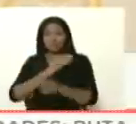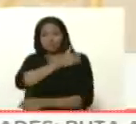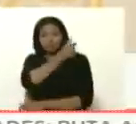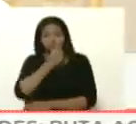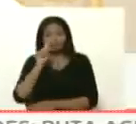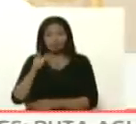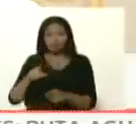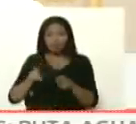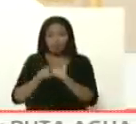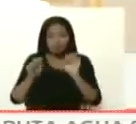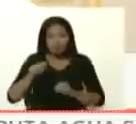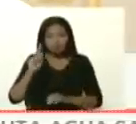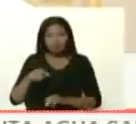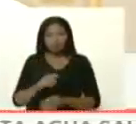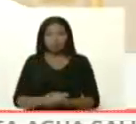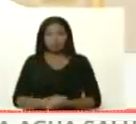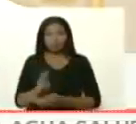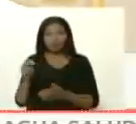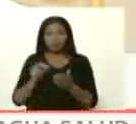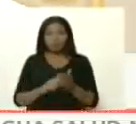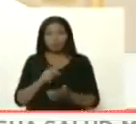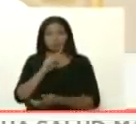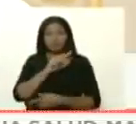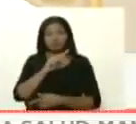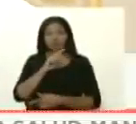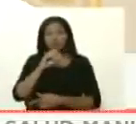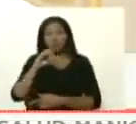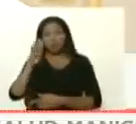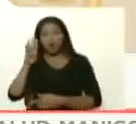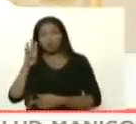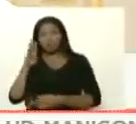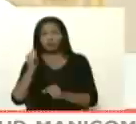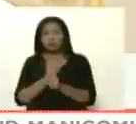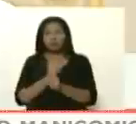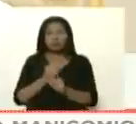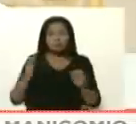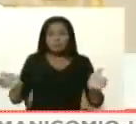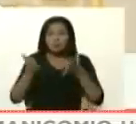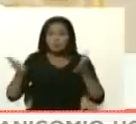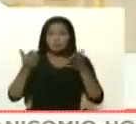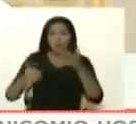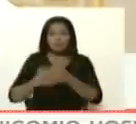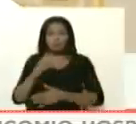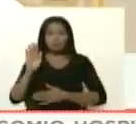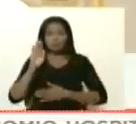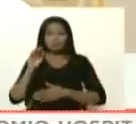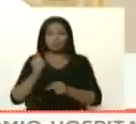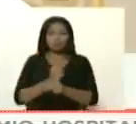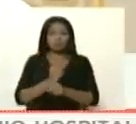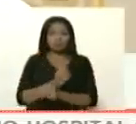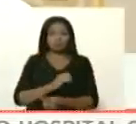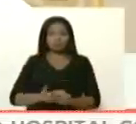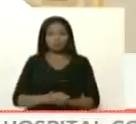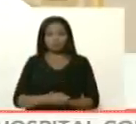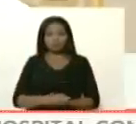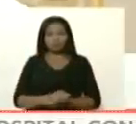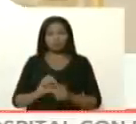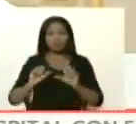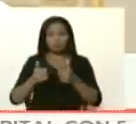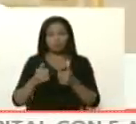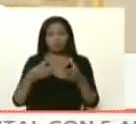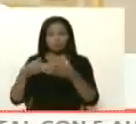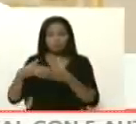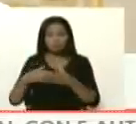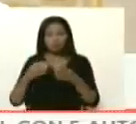Efectivamente, tenemos ahora 2,104 trabajadores más motivados y más comprometidos con su trabajo. Ya iniciamos una serie